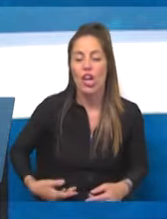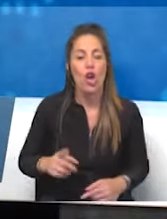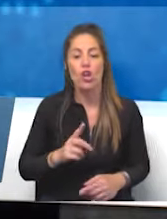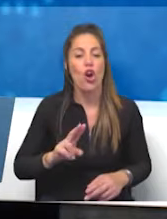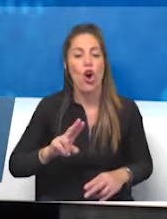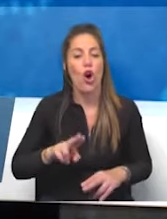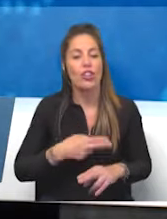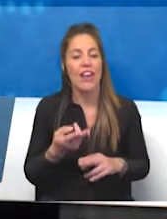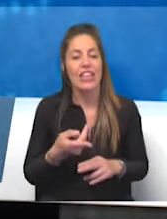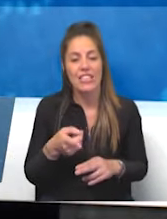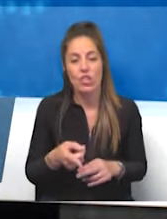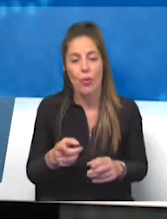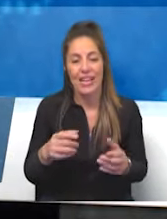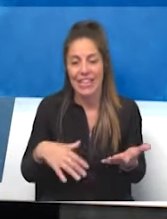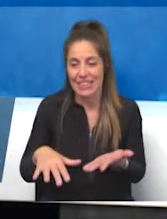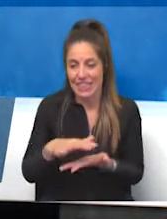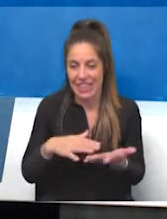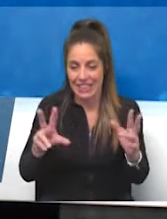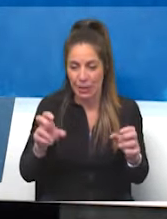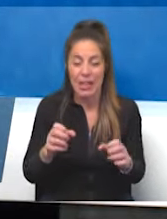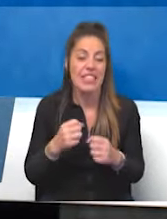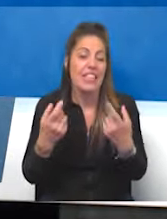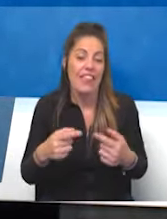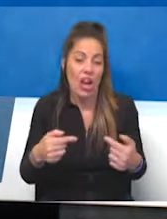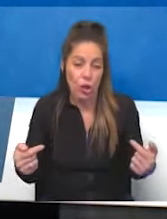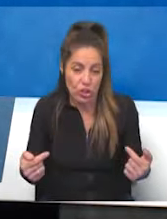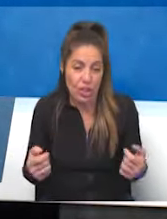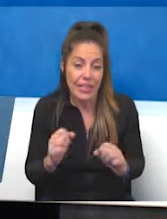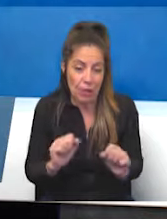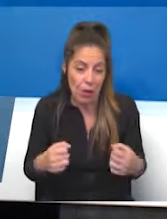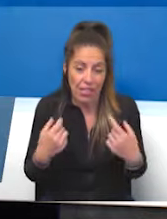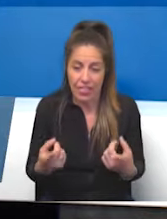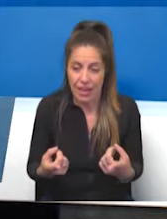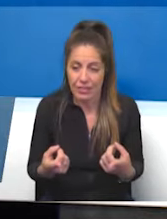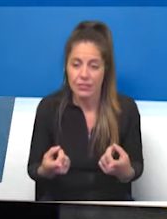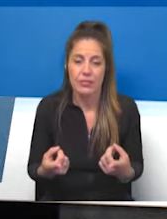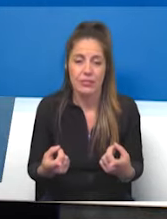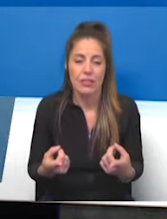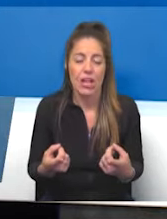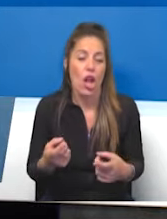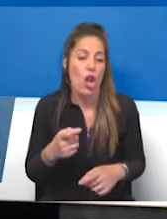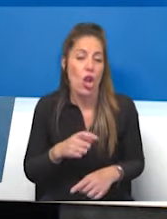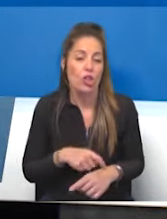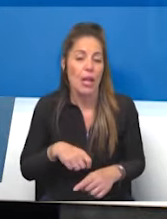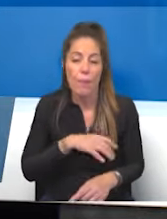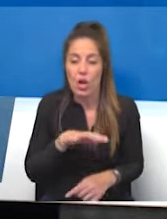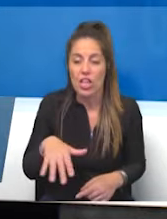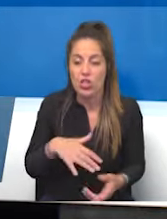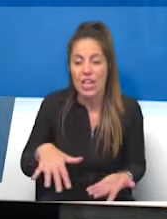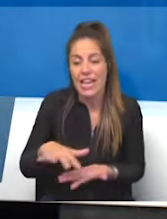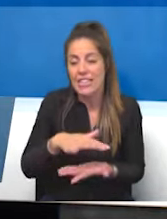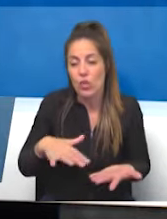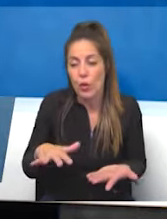tema si se dan las condiciones que se pueden dar porque los tiempos la sociedad las